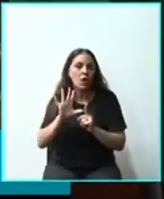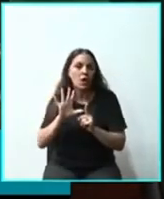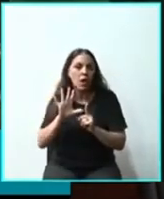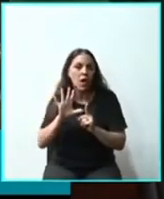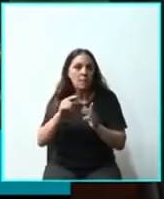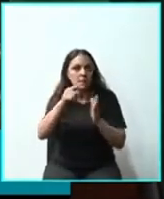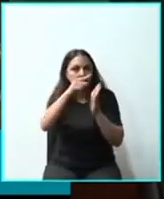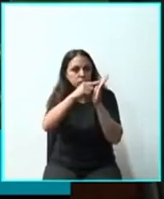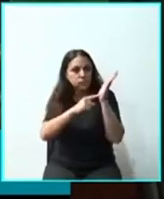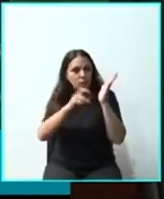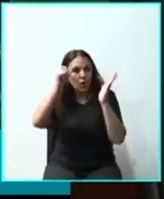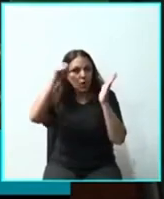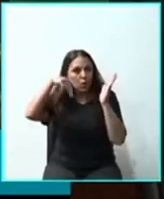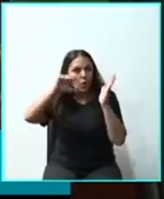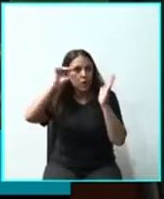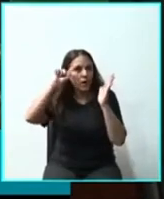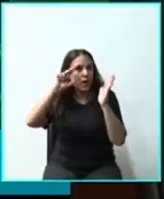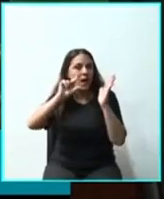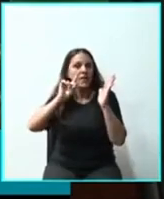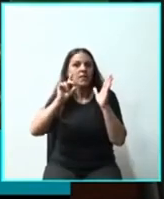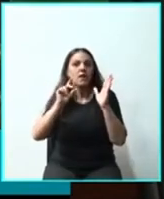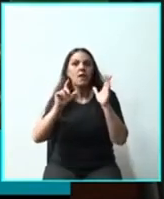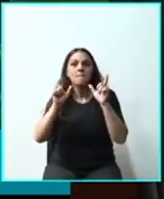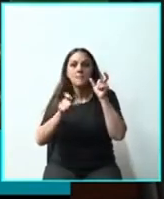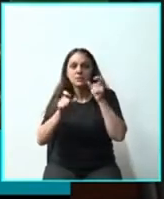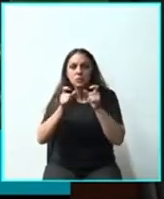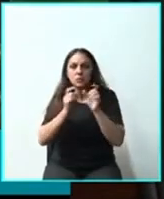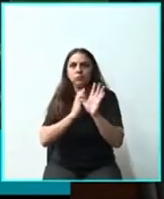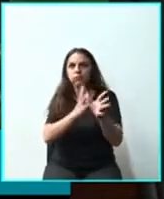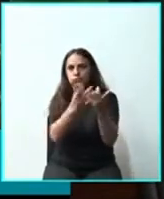del CONARC de profugados.